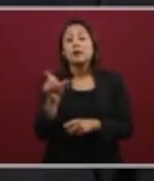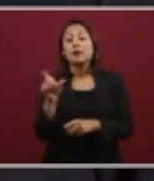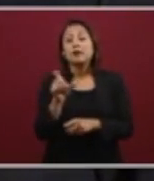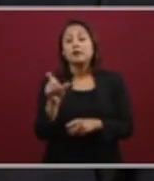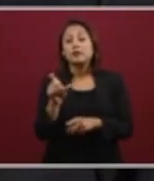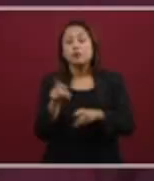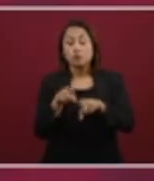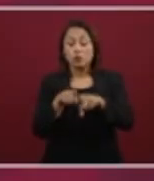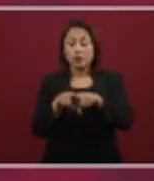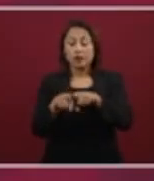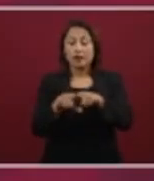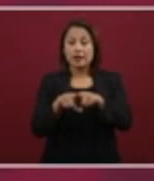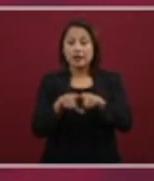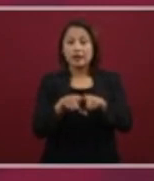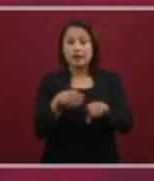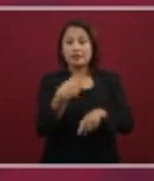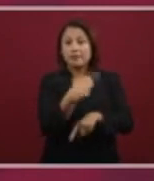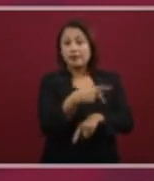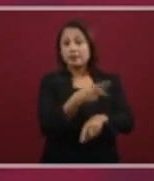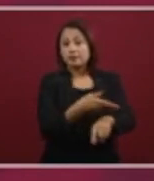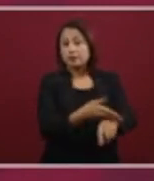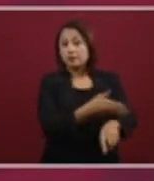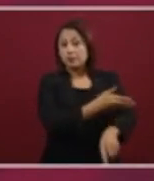del presidente Madero, de Gustavo Madero,